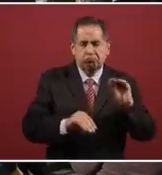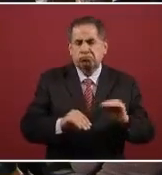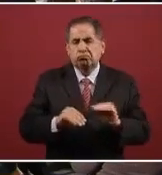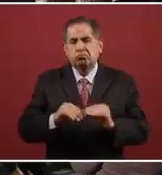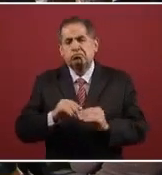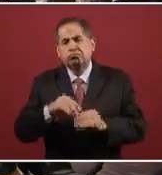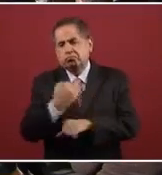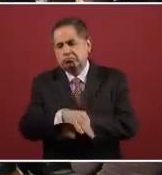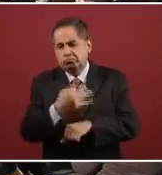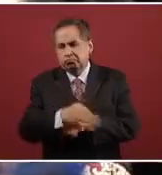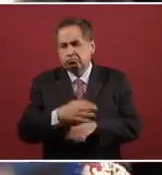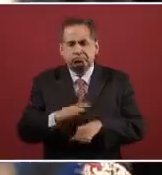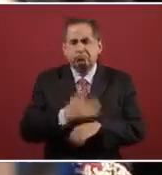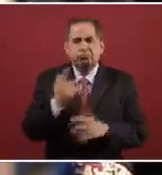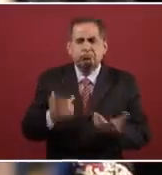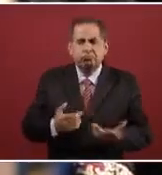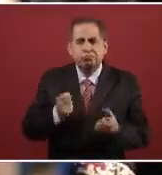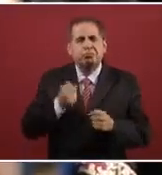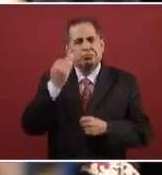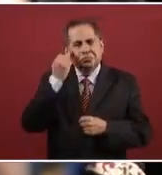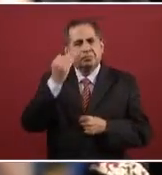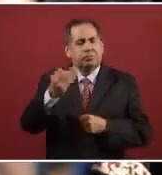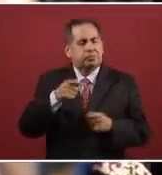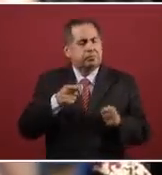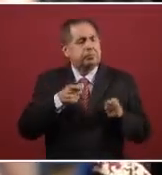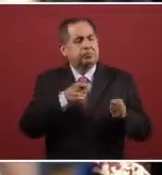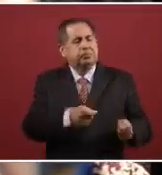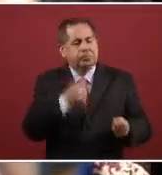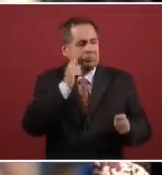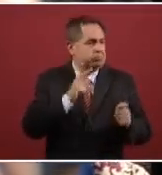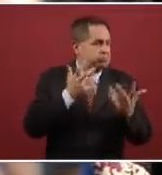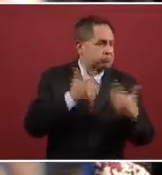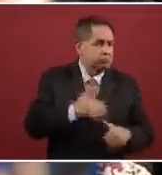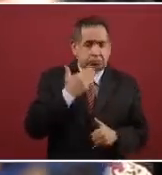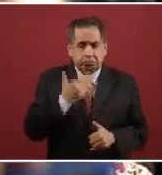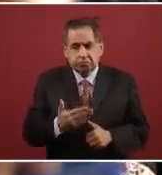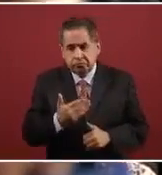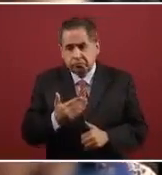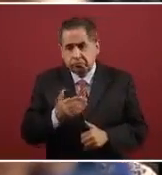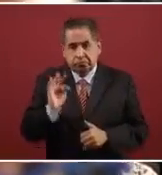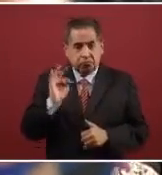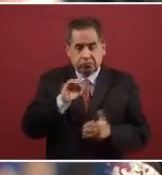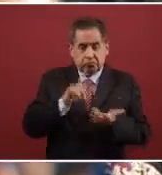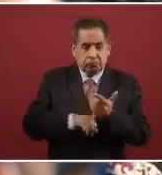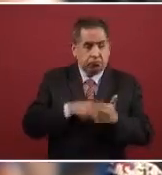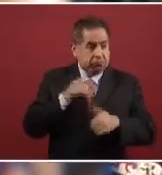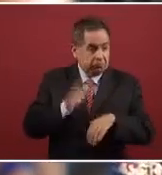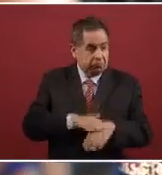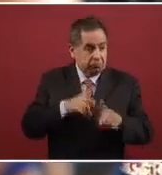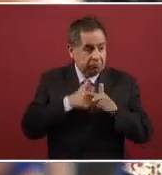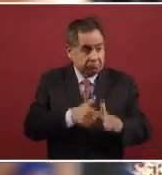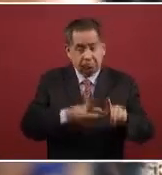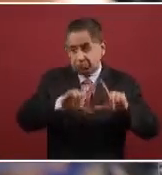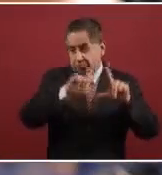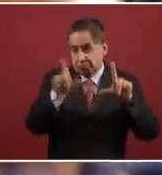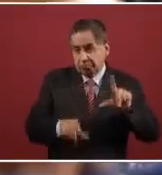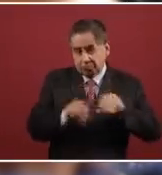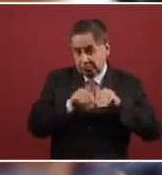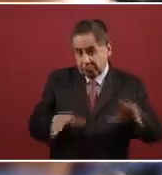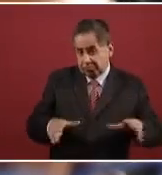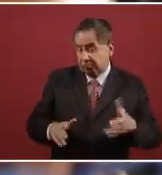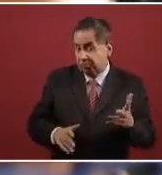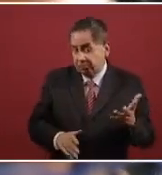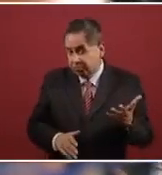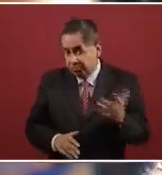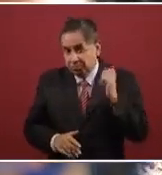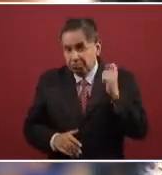piloto. ¿Cuánto tiempo le van a dar para que funcione y si se podría extender a nivel nacional? Preguntarle